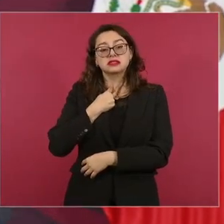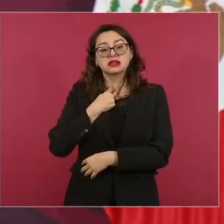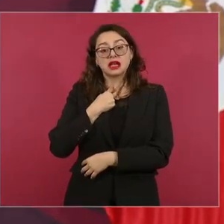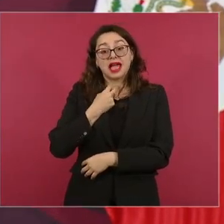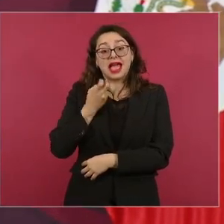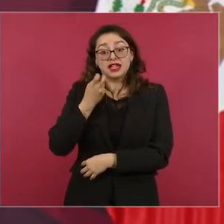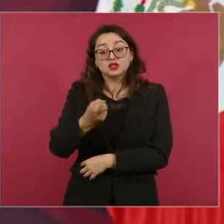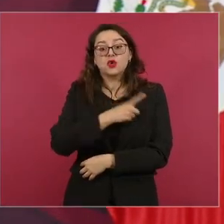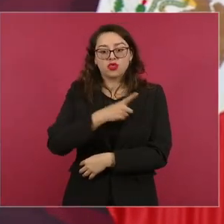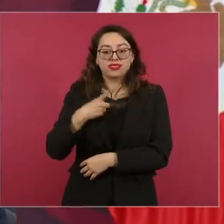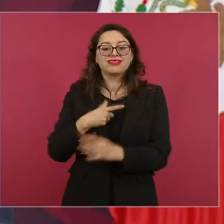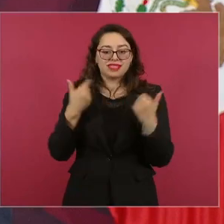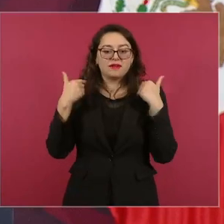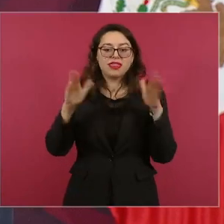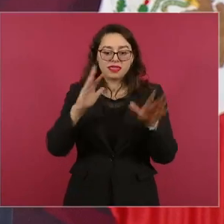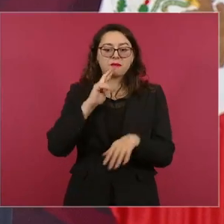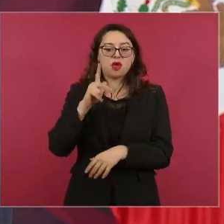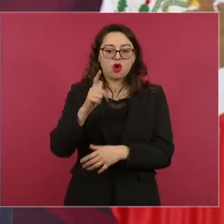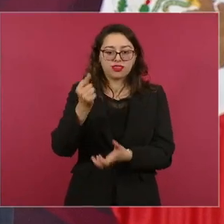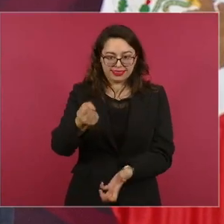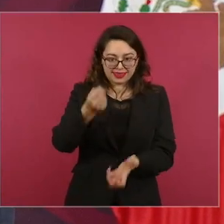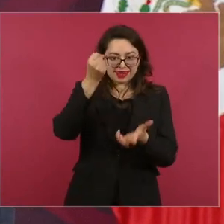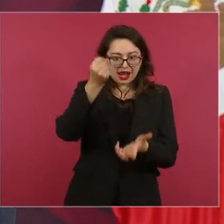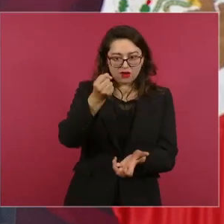Eso es lo que deberían de hacer,